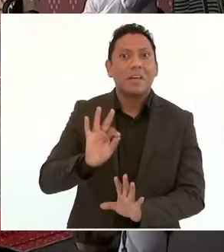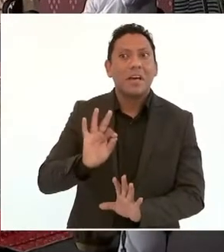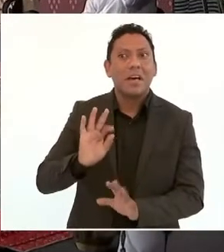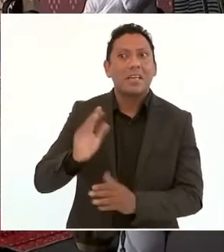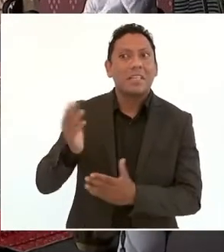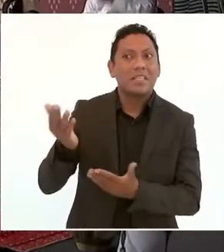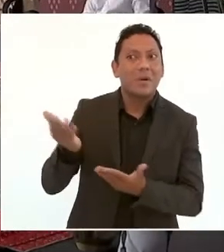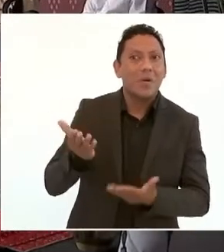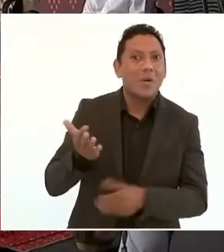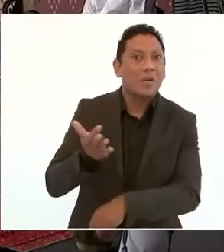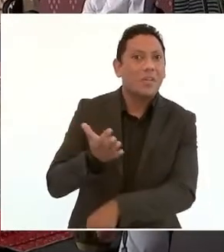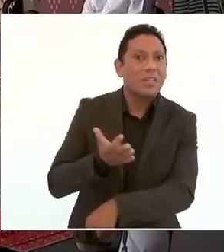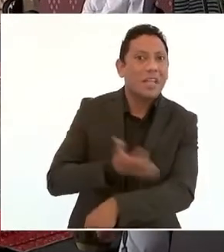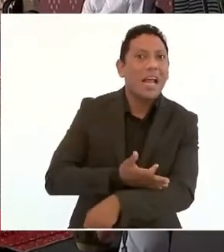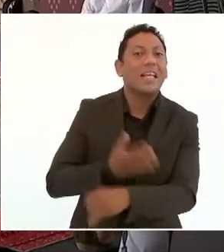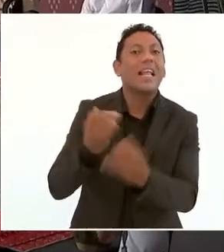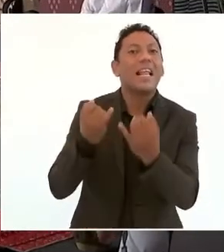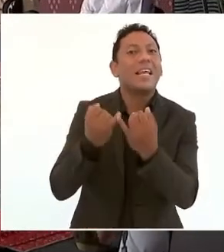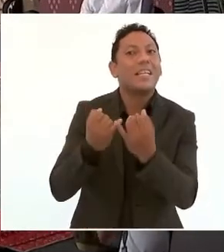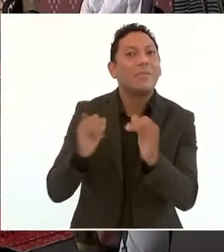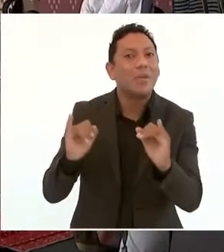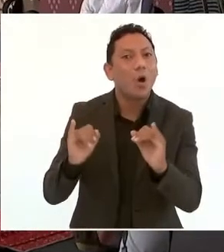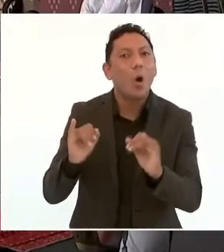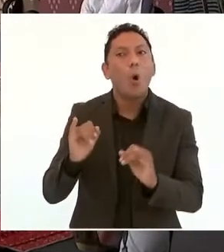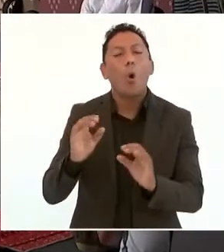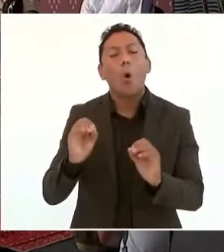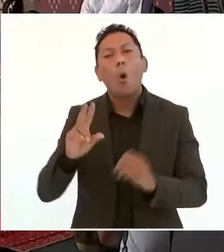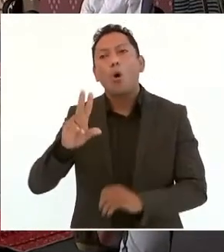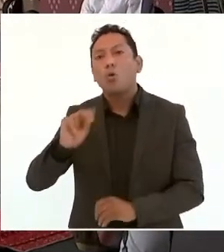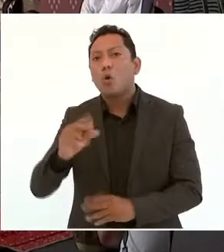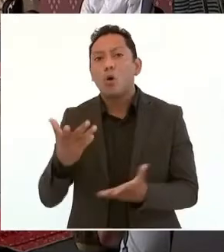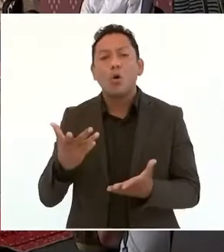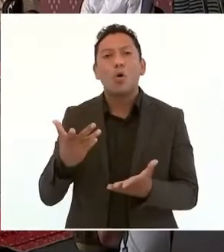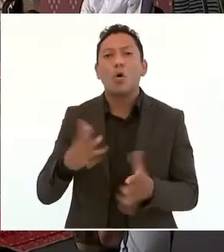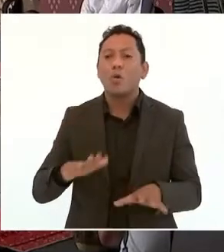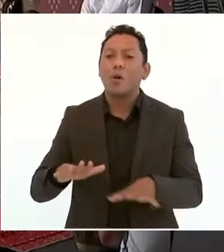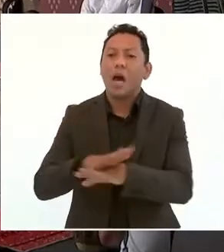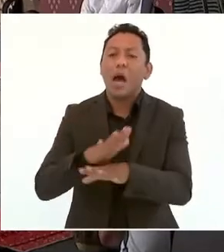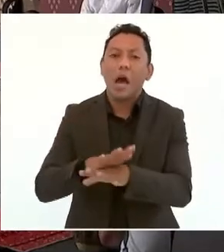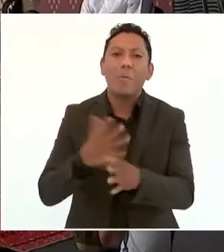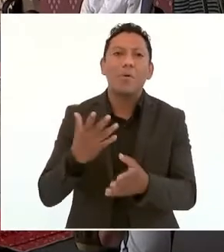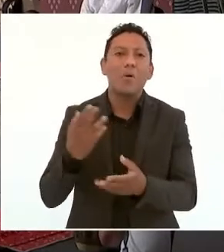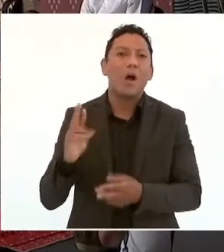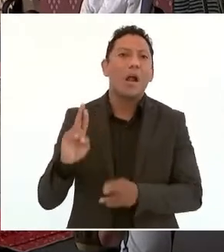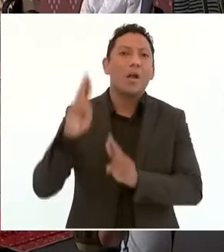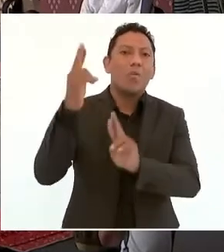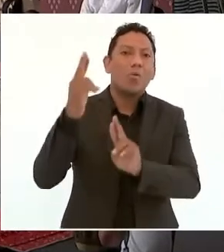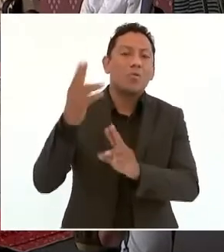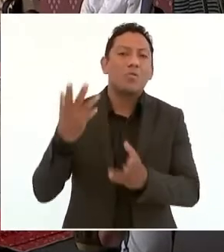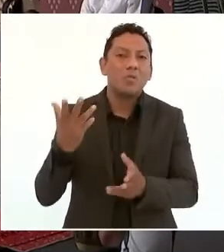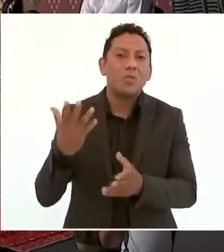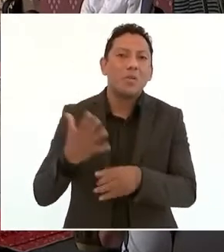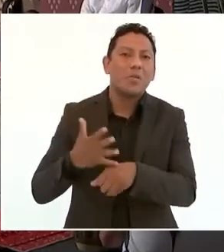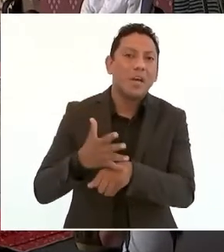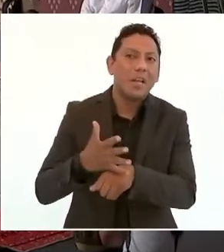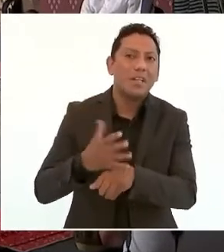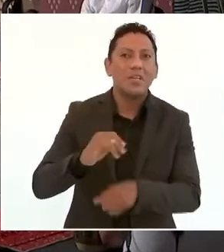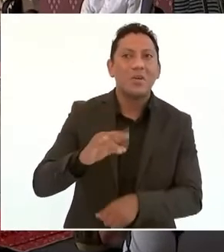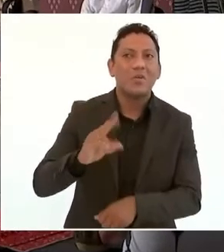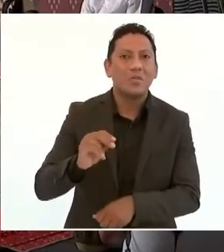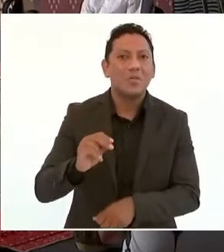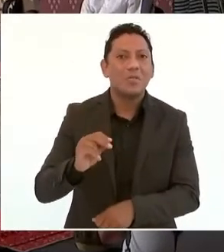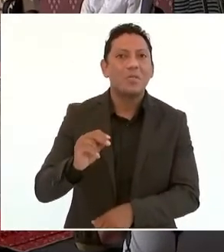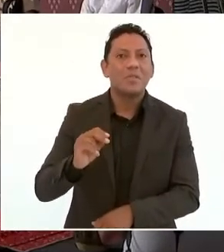llegó la independencia, la reforma, la revolución, y eso no